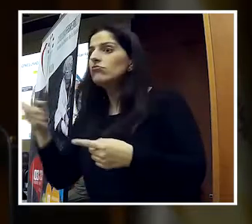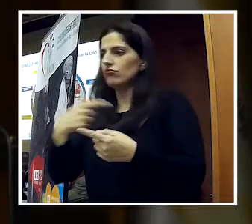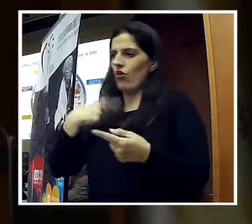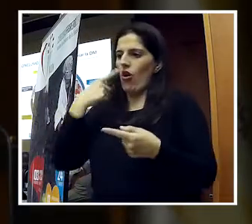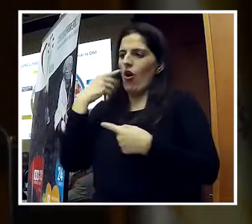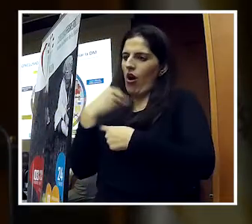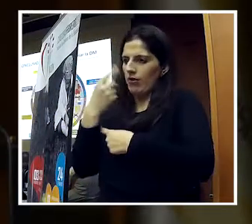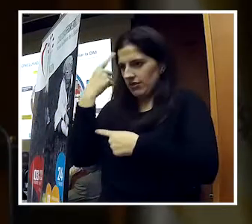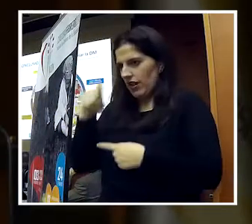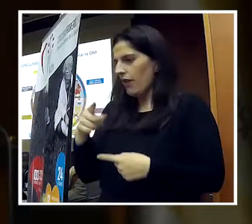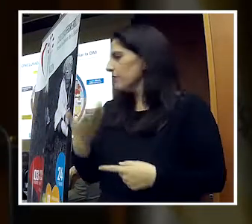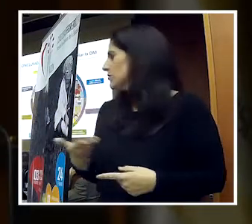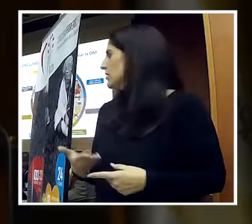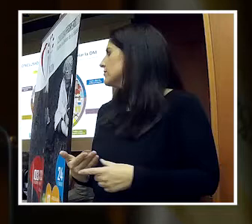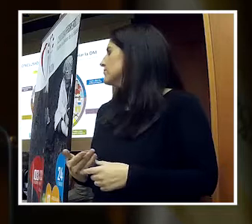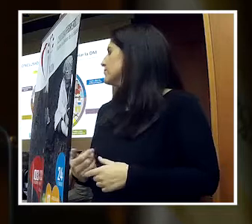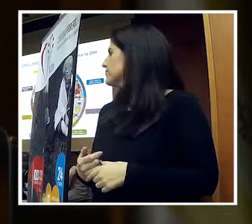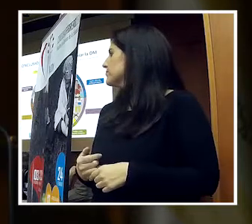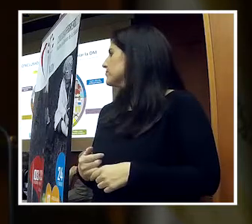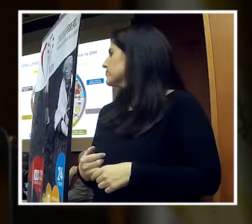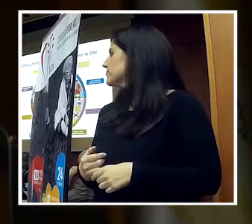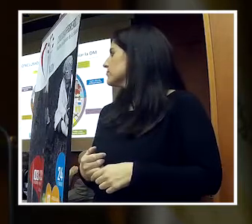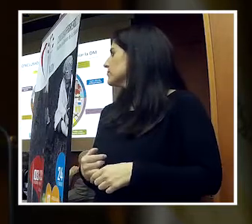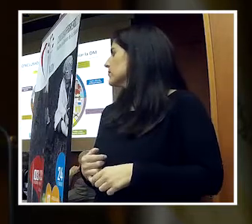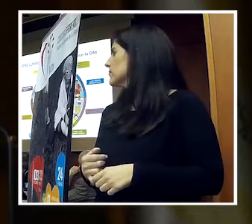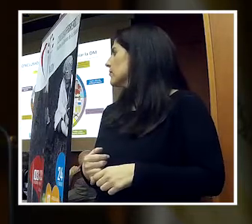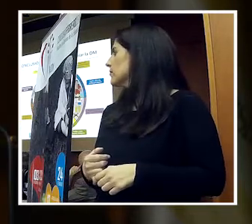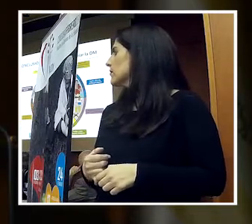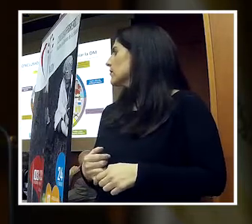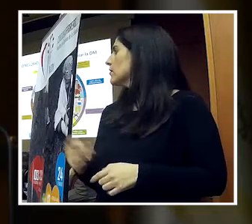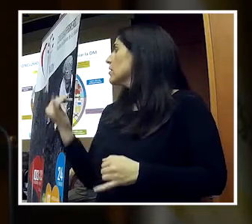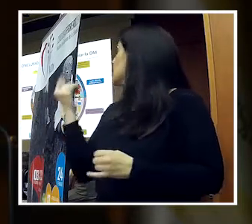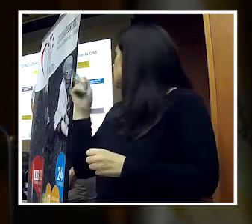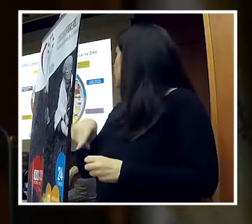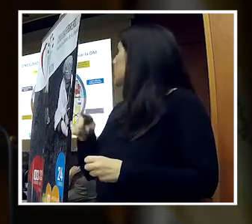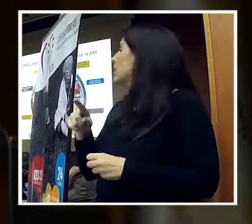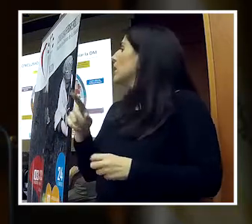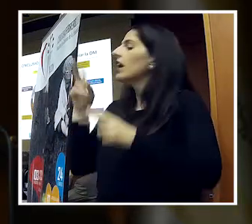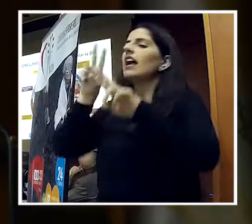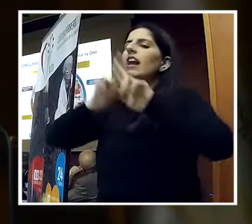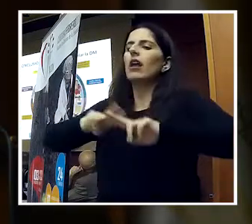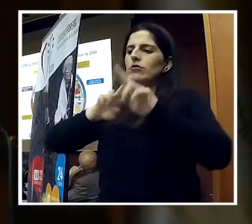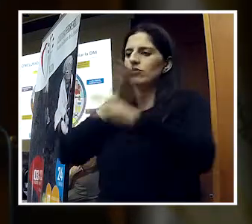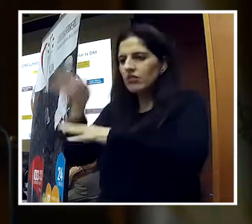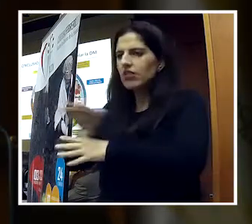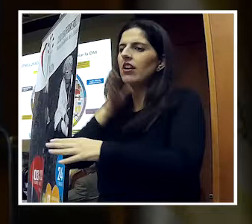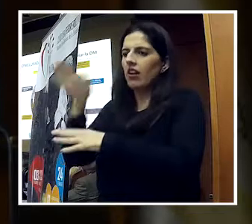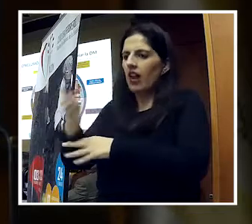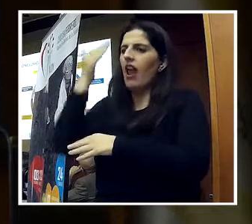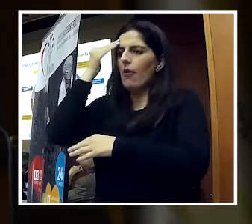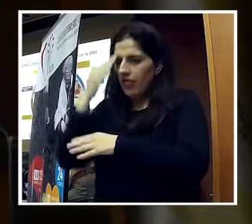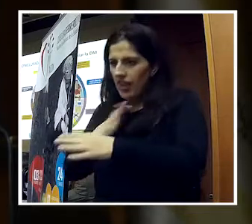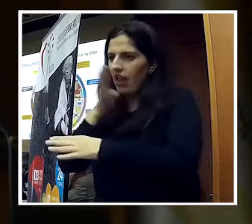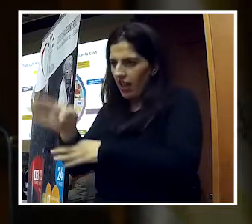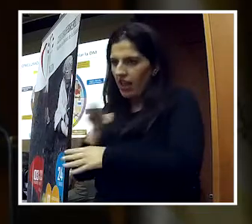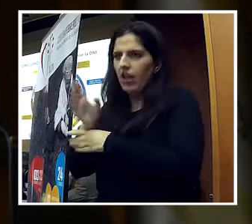la diabetes tipo 2, la tensión, el tabaco, el sobrepeso, la obesidad. Y, por supuesto, las revisiones con nuestros médicos de atención